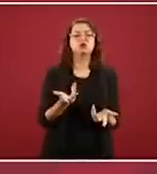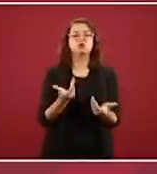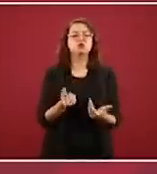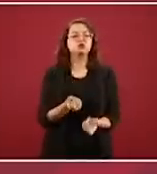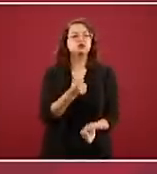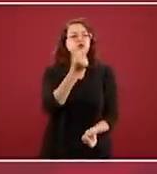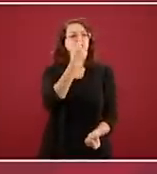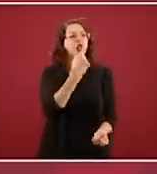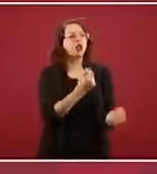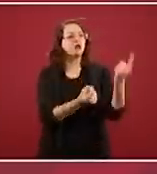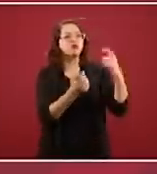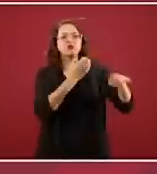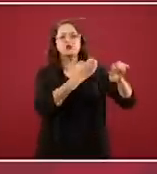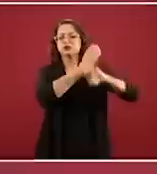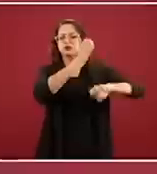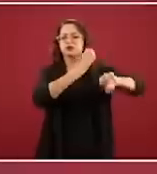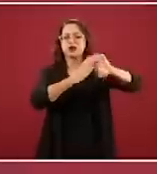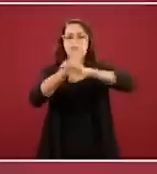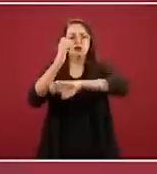entidades.